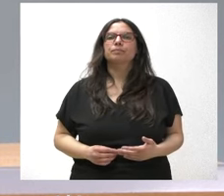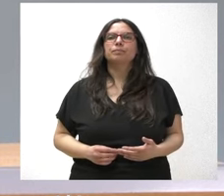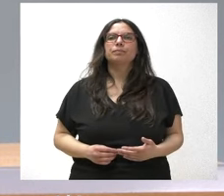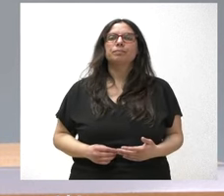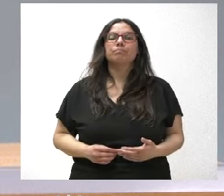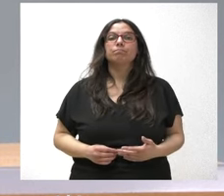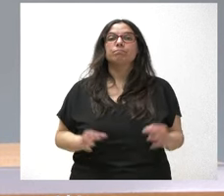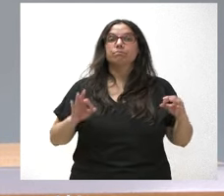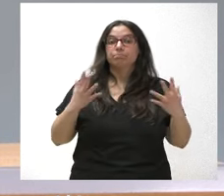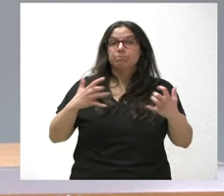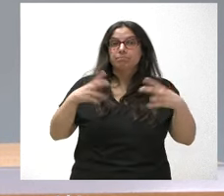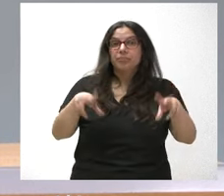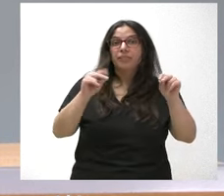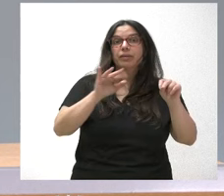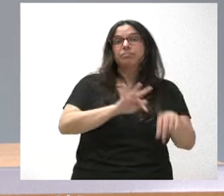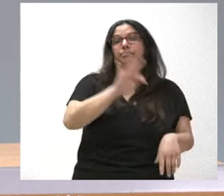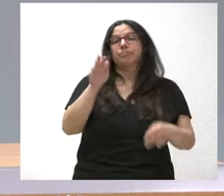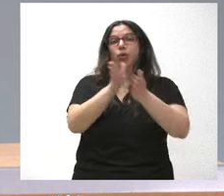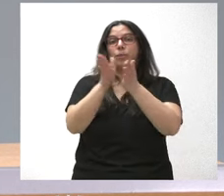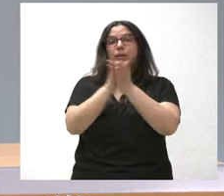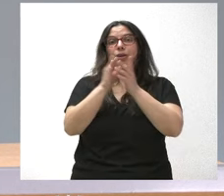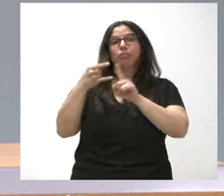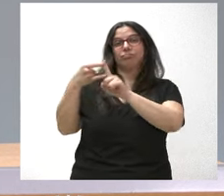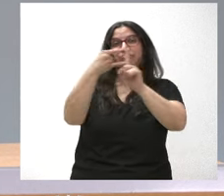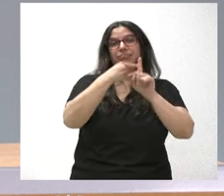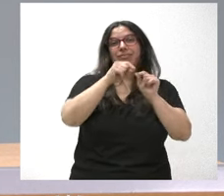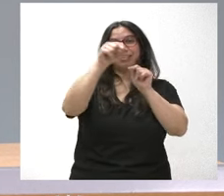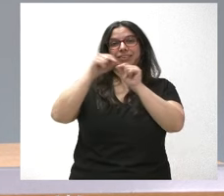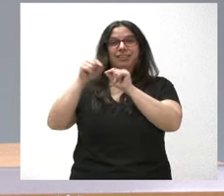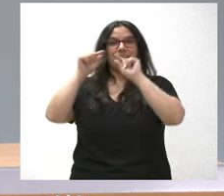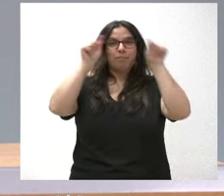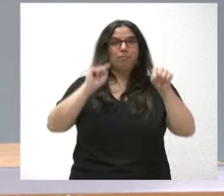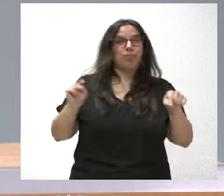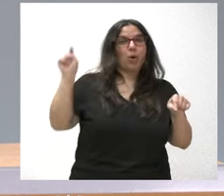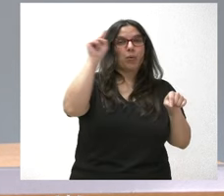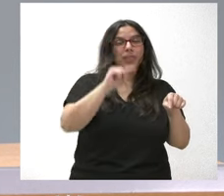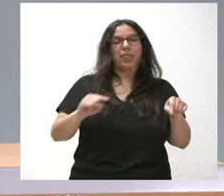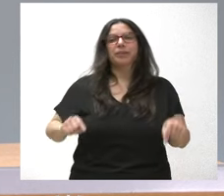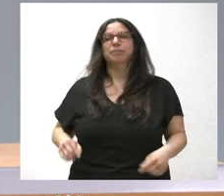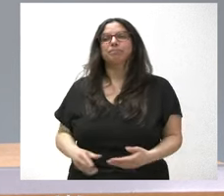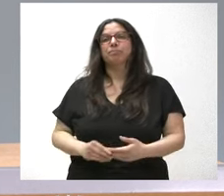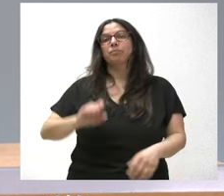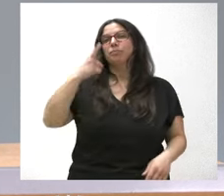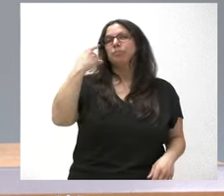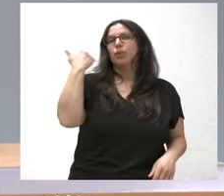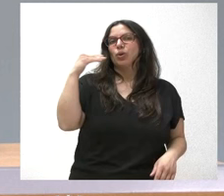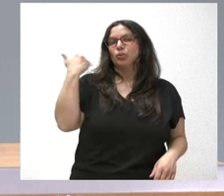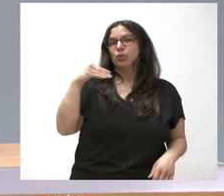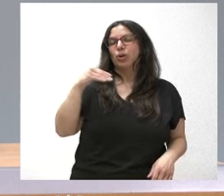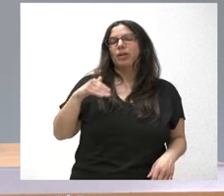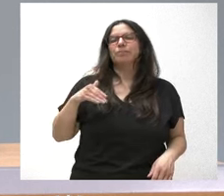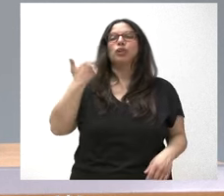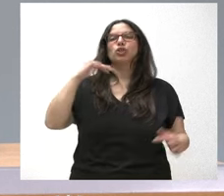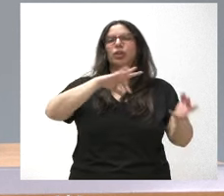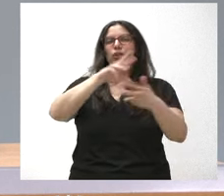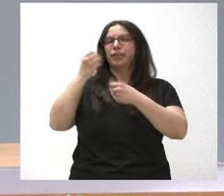Si os parece, abrimos un turno con los compañeros que nos siguen desde las diferentes provincias. Vamos a abrirlo en Soria, con Encarna Muñoz, de Soria